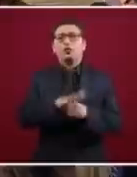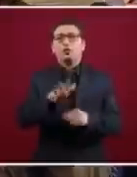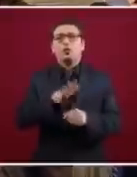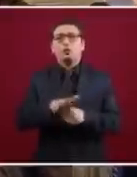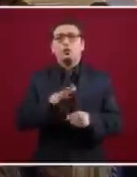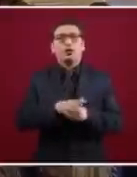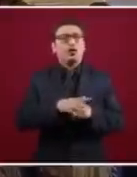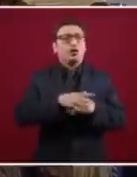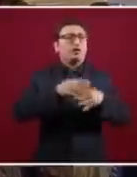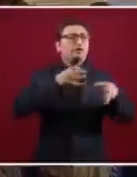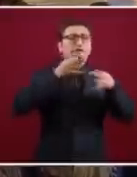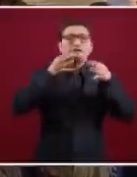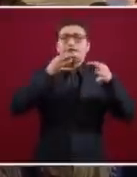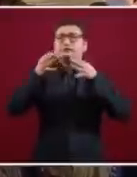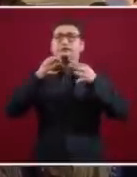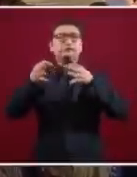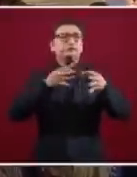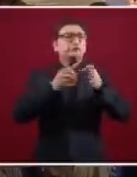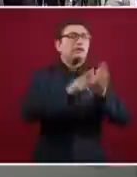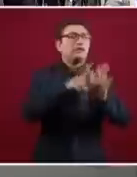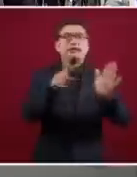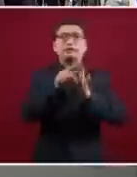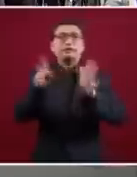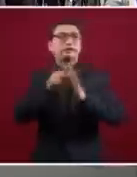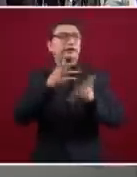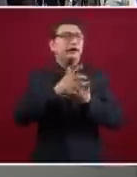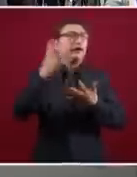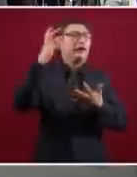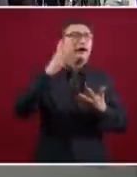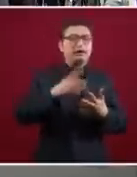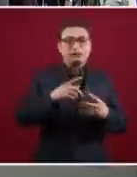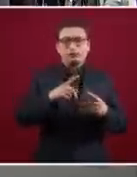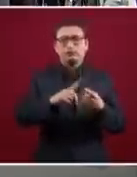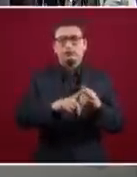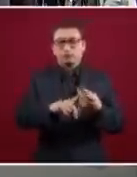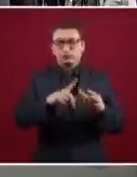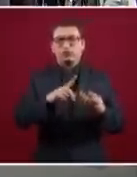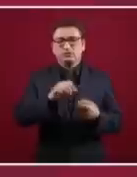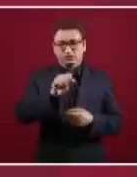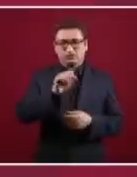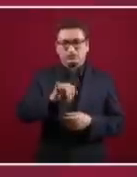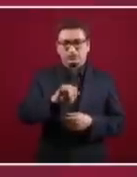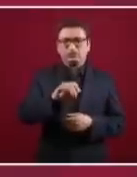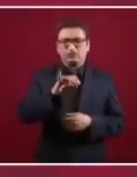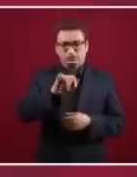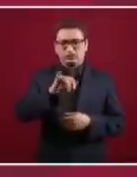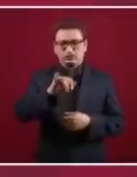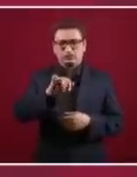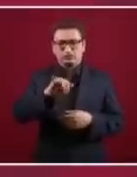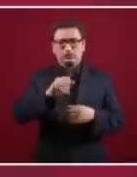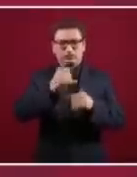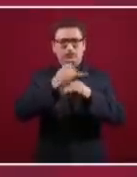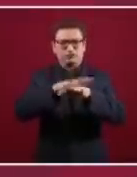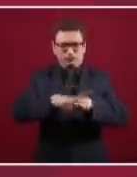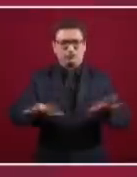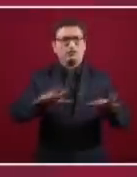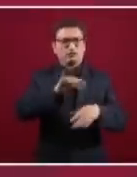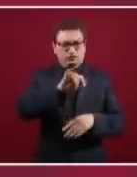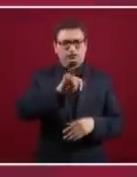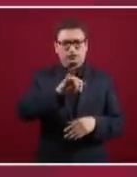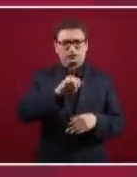la noticia la nota y buscando sí sí información